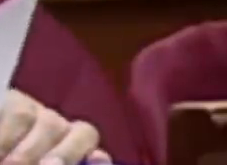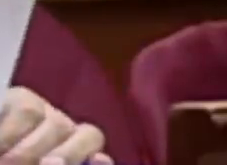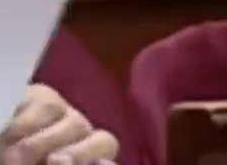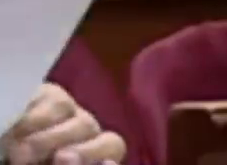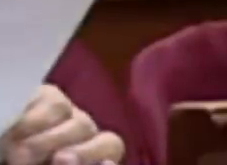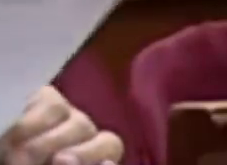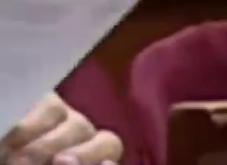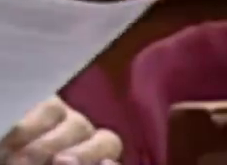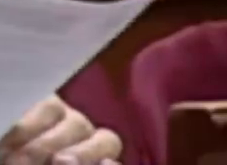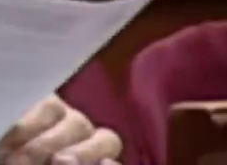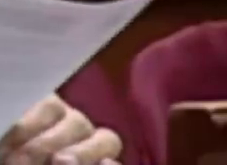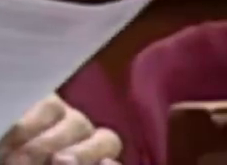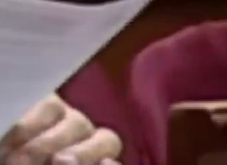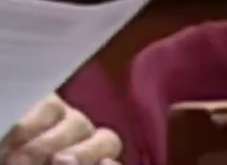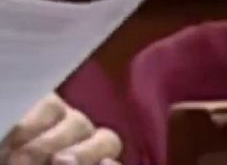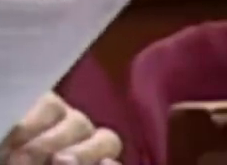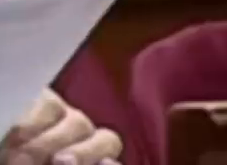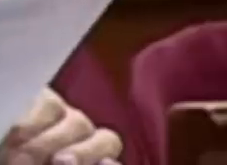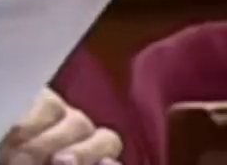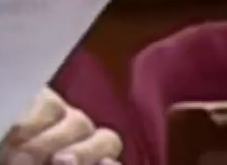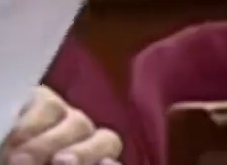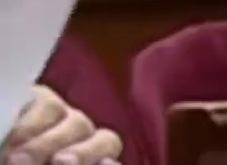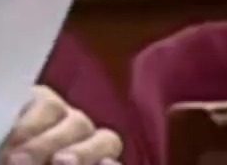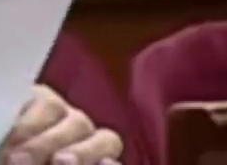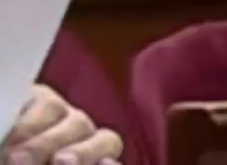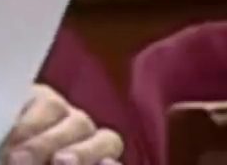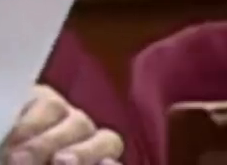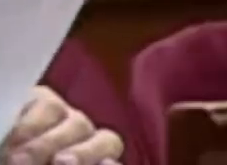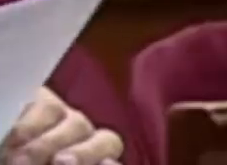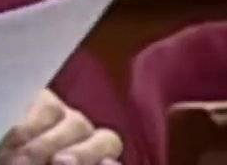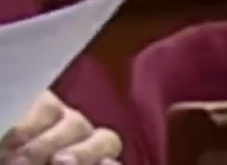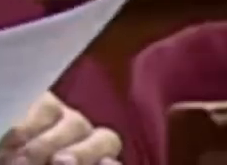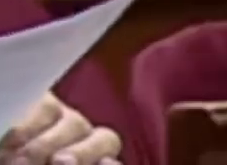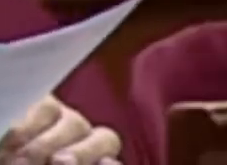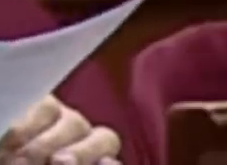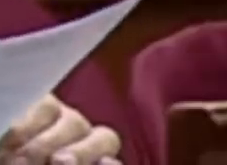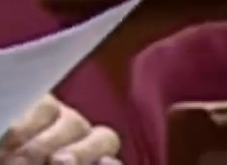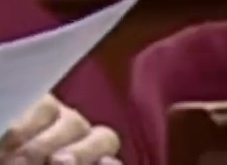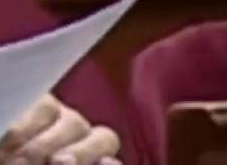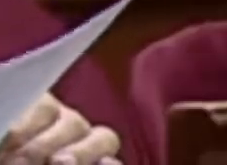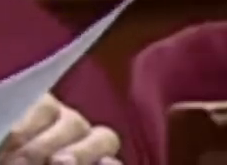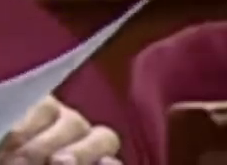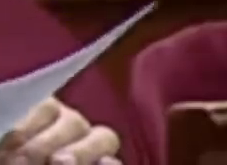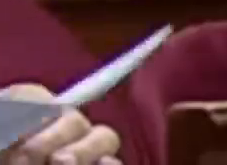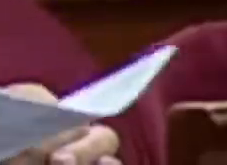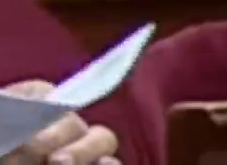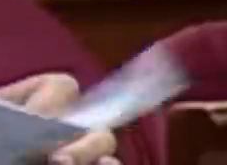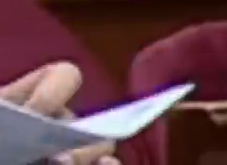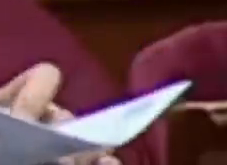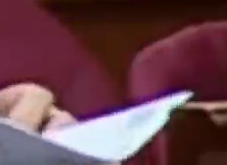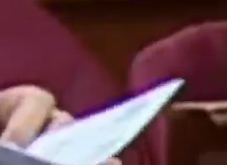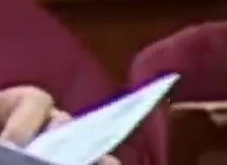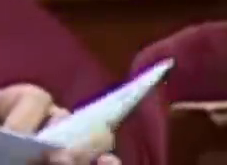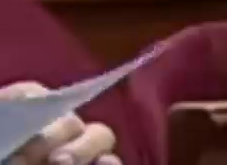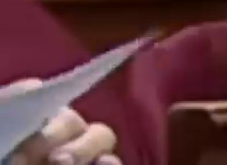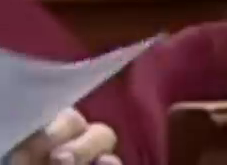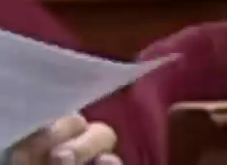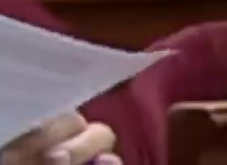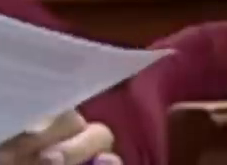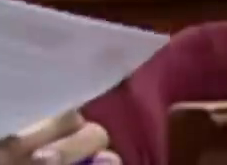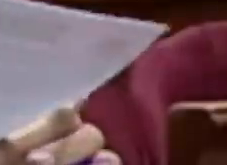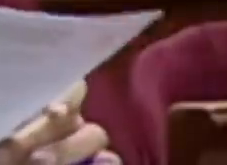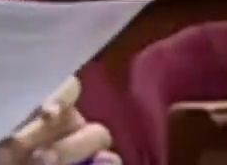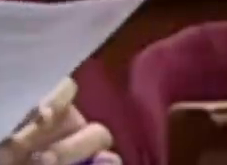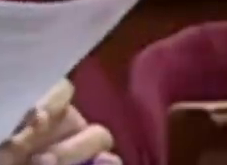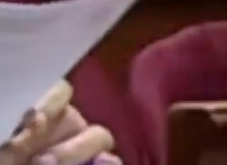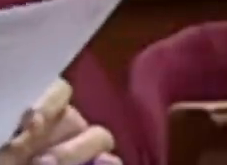tendrían que acatar el reglamento. Nosotros como Comisión Ordinaria de Educación, así lo hemos hecho. El resto